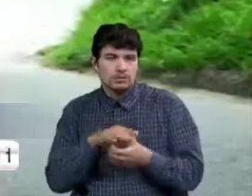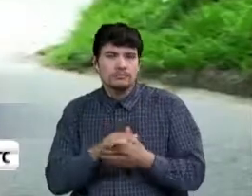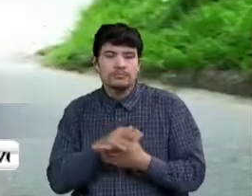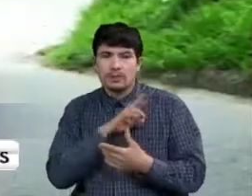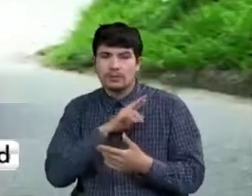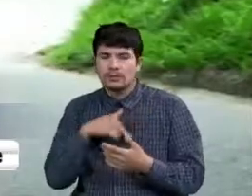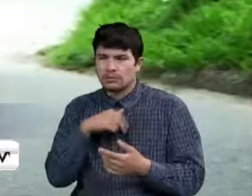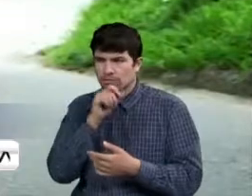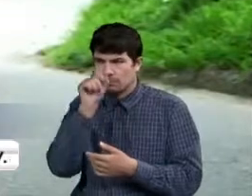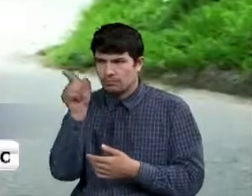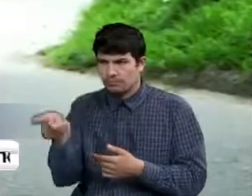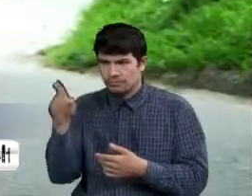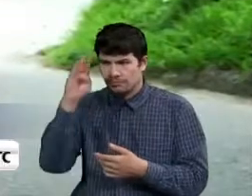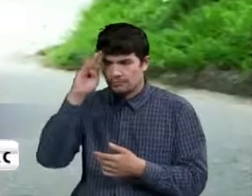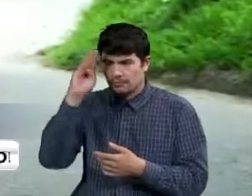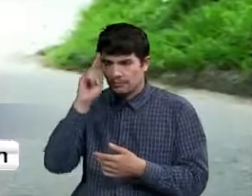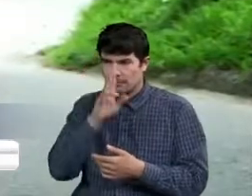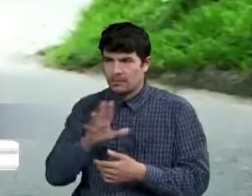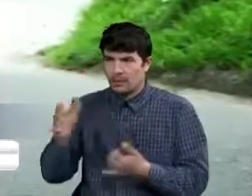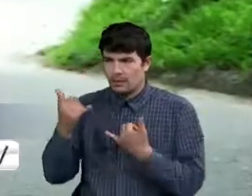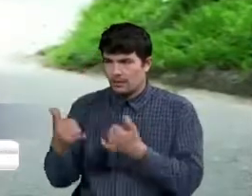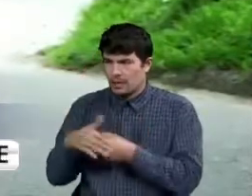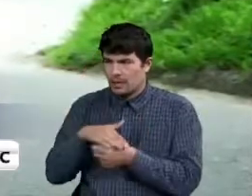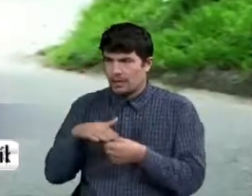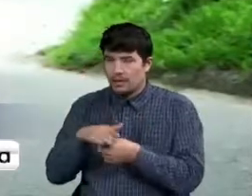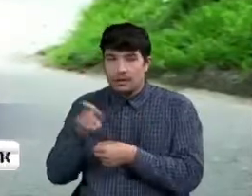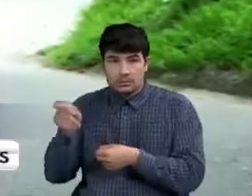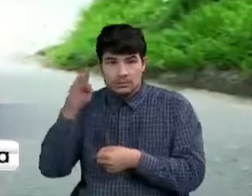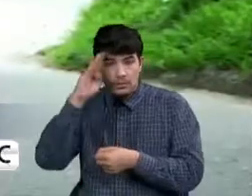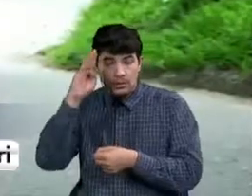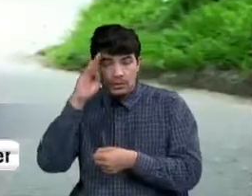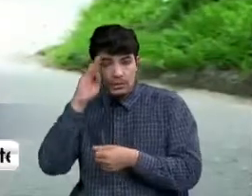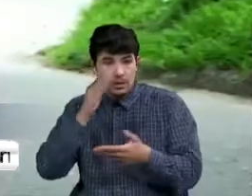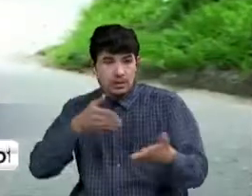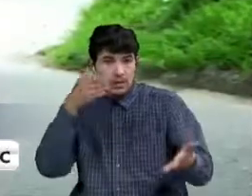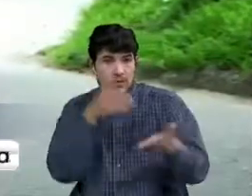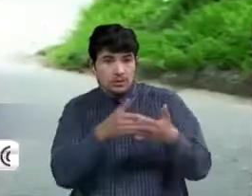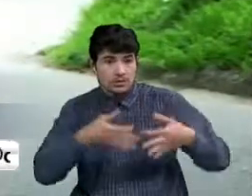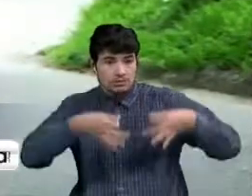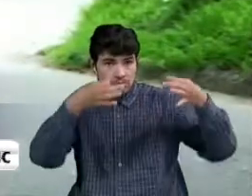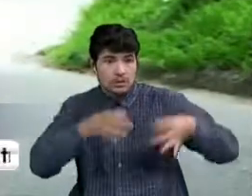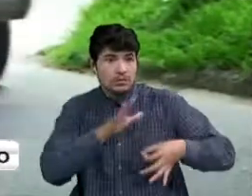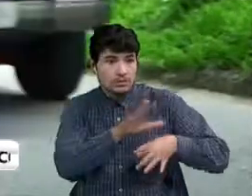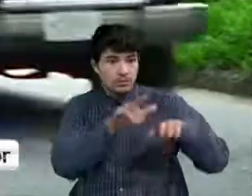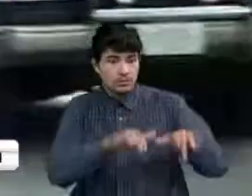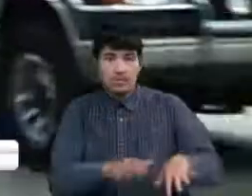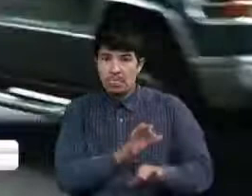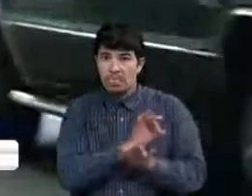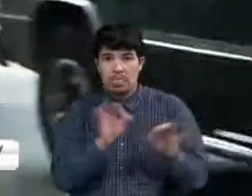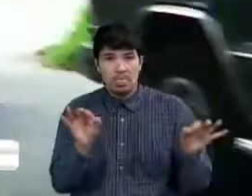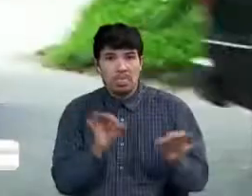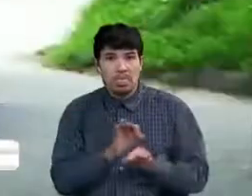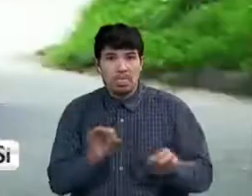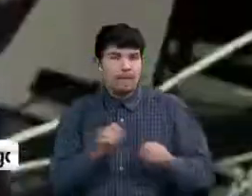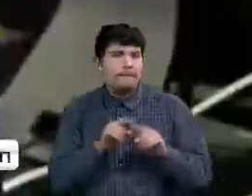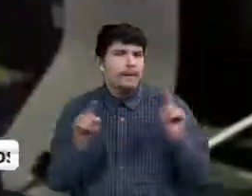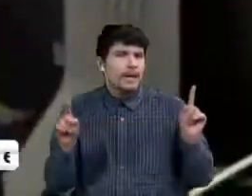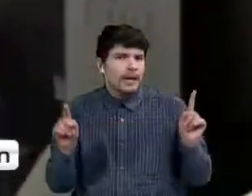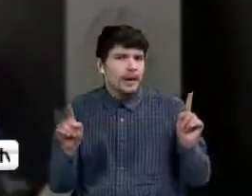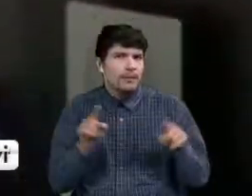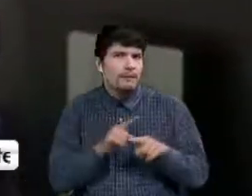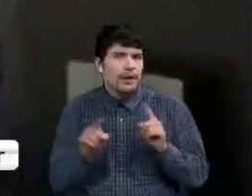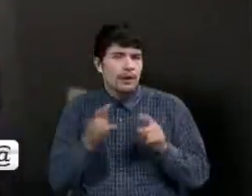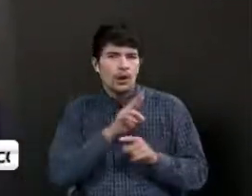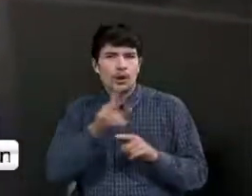hemos preguntado a la policía sobre esta situación y han señalado que denuncias formales ante estas oficinas no se han registrado. Sin embargo, otra